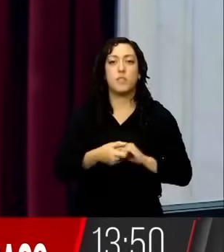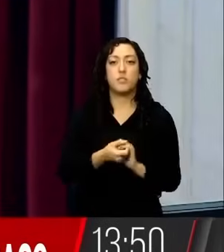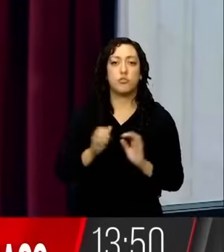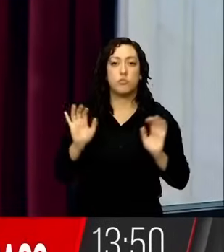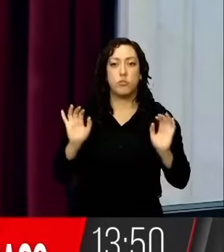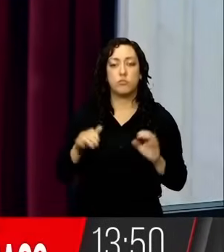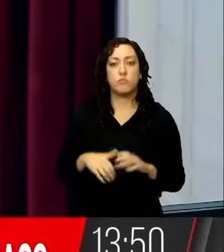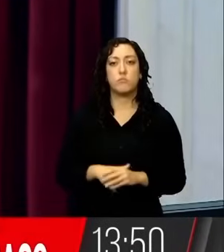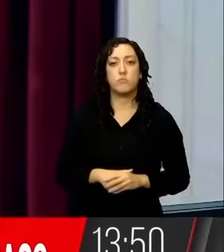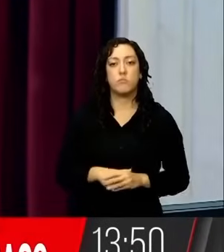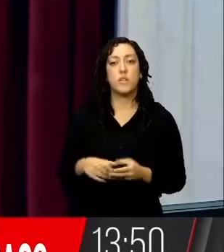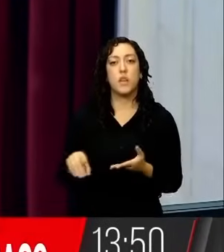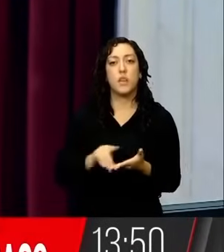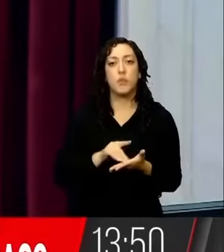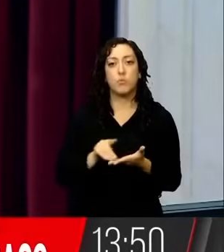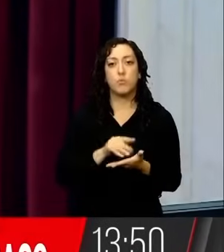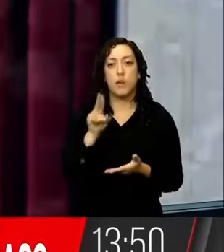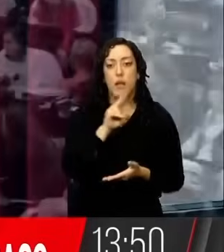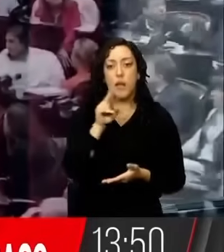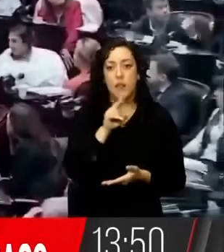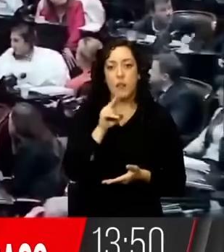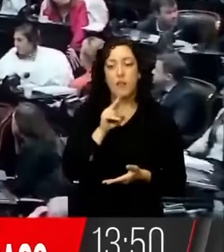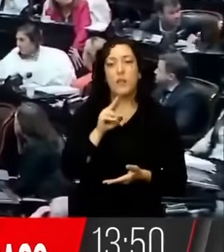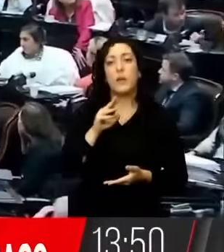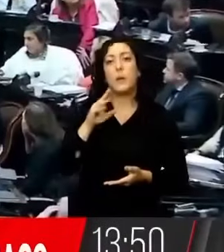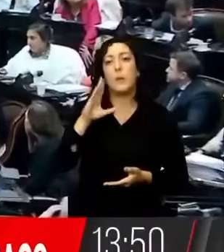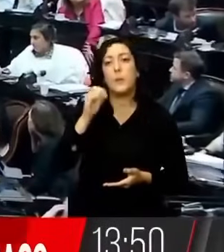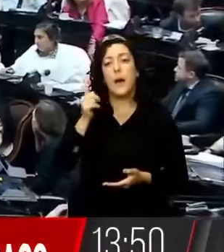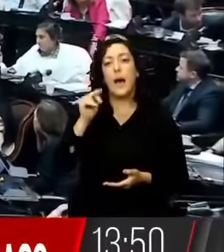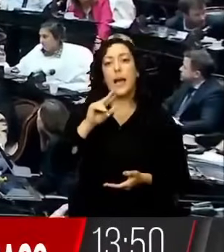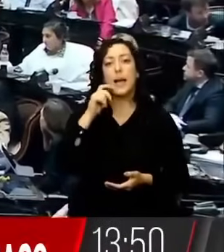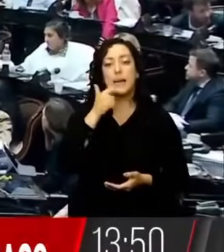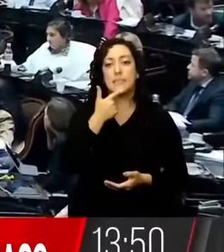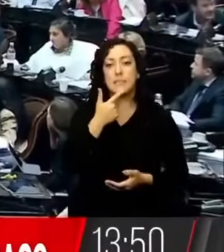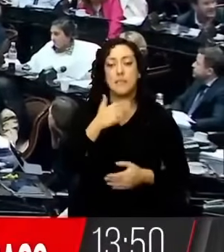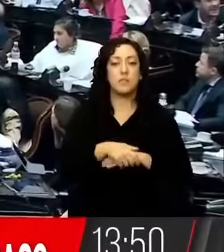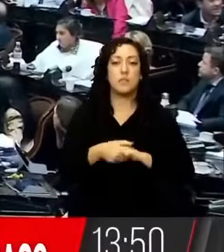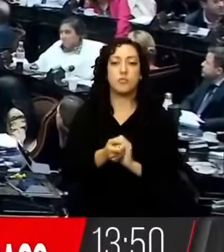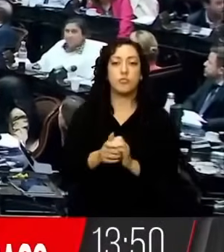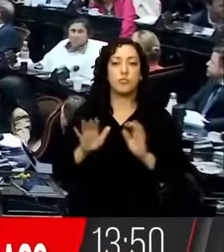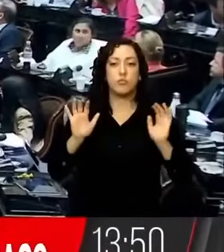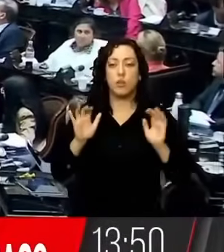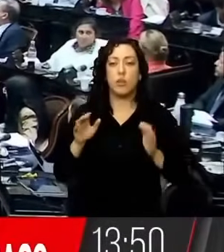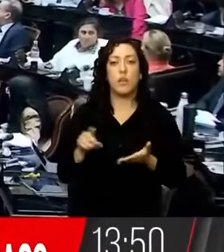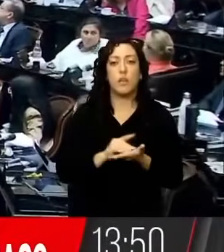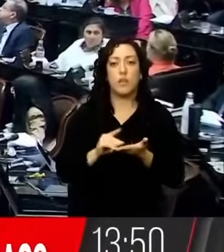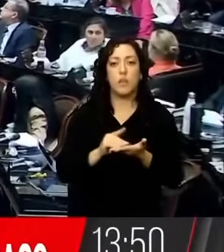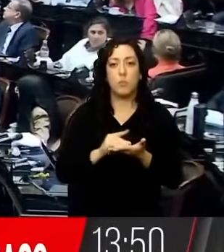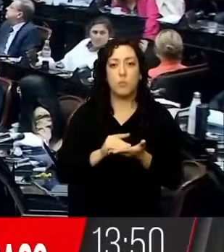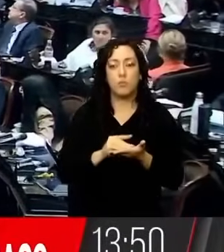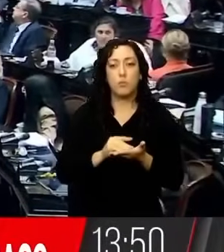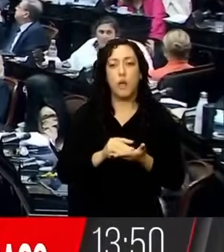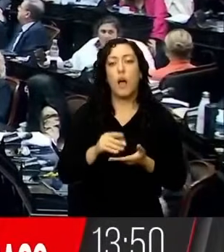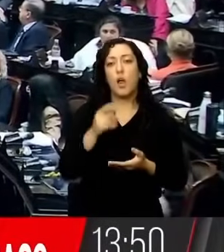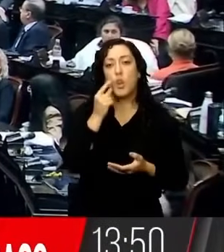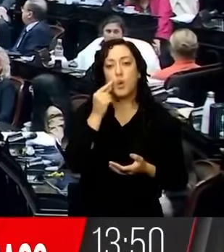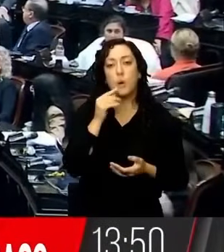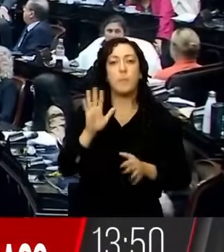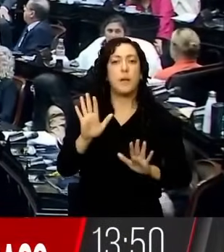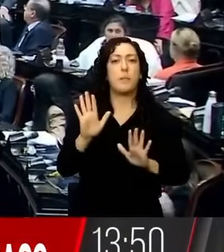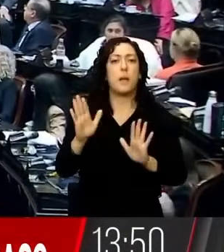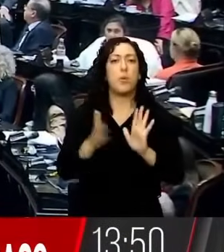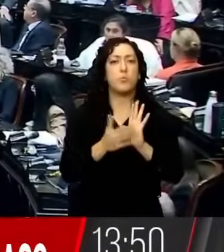Abstención. Abstención. Diputada Brenda Vargas. Abstención. Abstención. Diputado Alejandro Vilca. Quiero